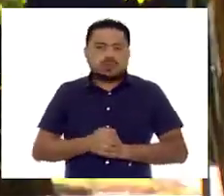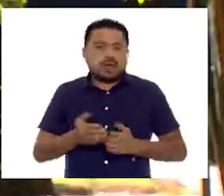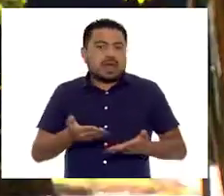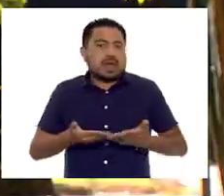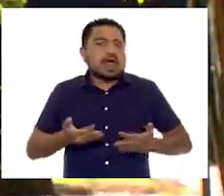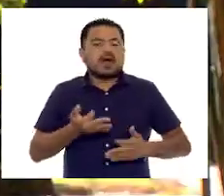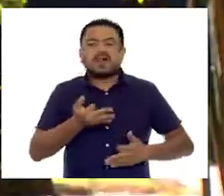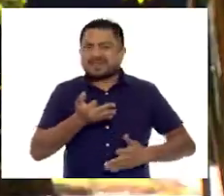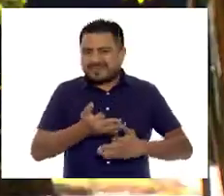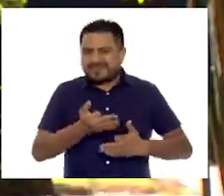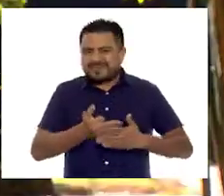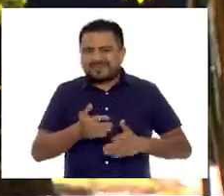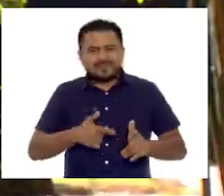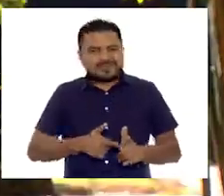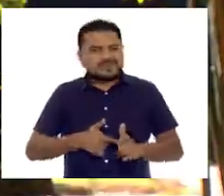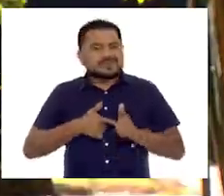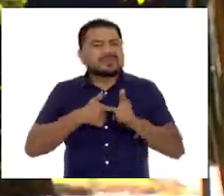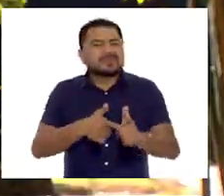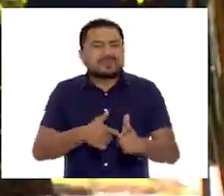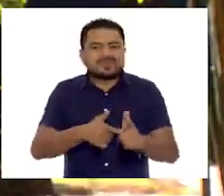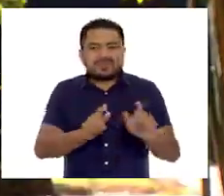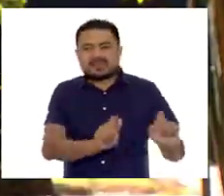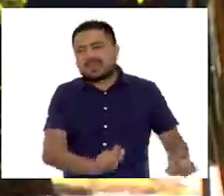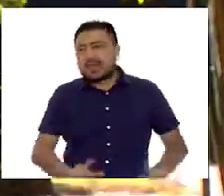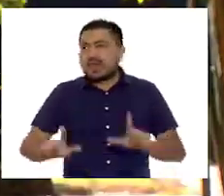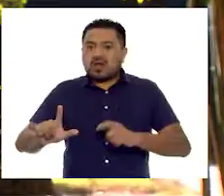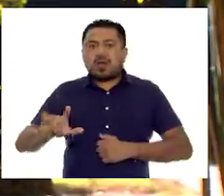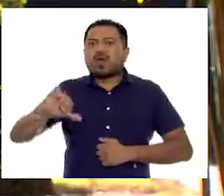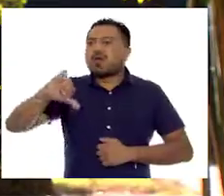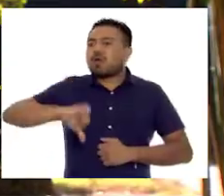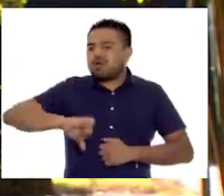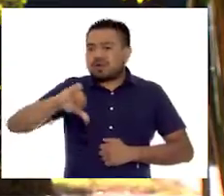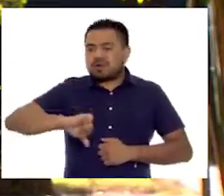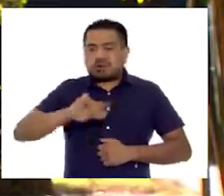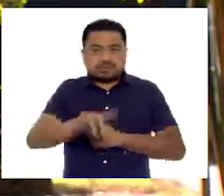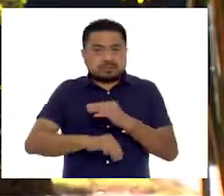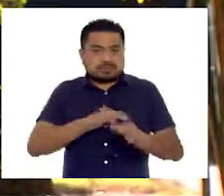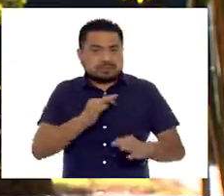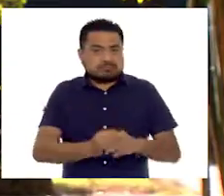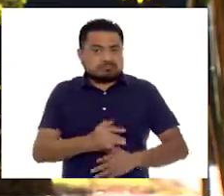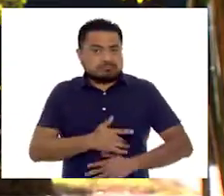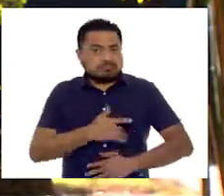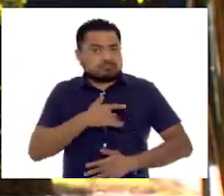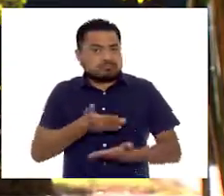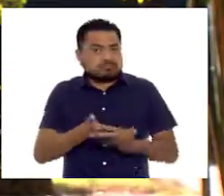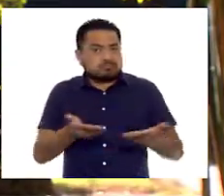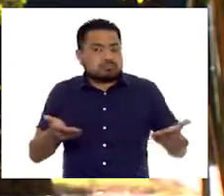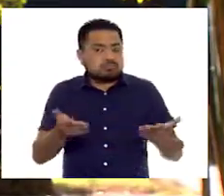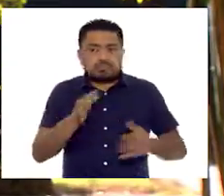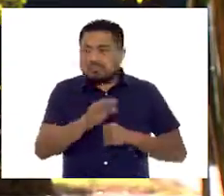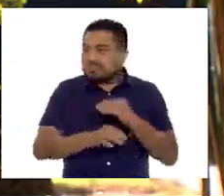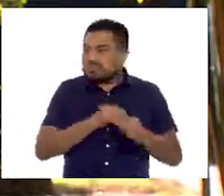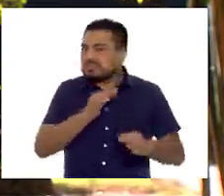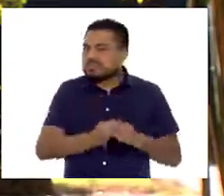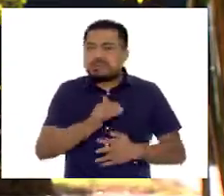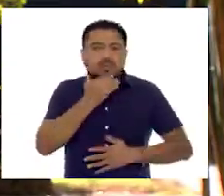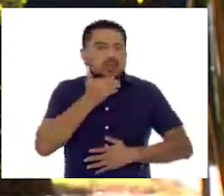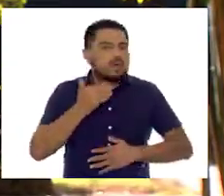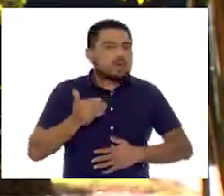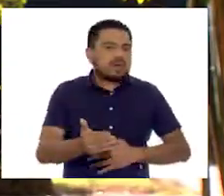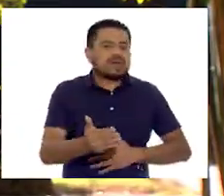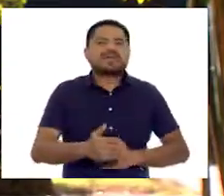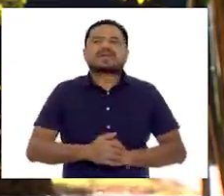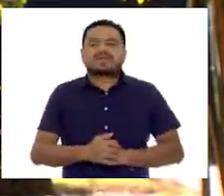Ahora es momento de seguir con el programa de hoy. ¿Listas? ¿Listos? ¡Muy